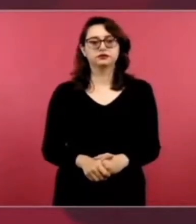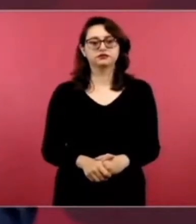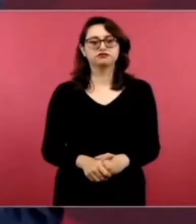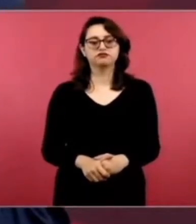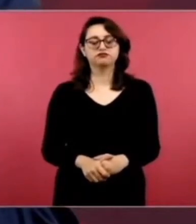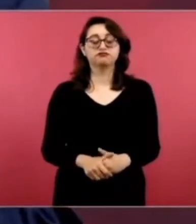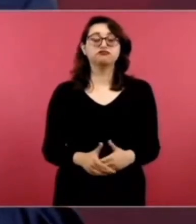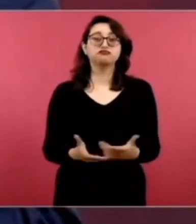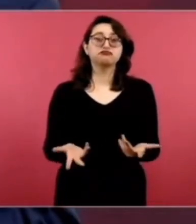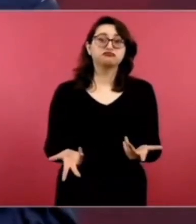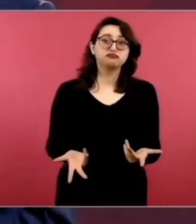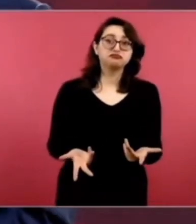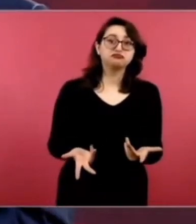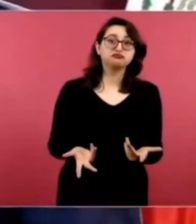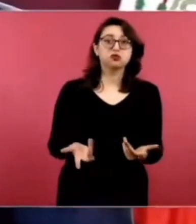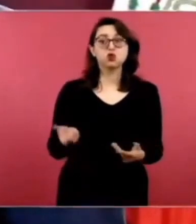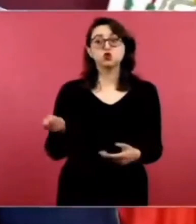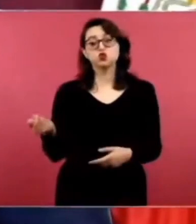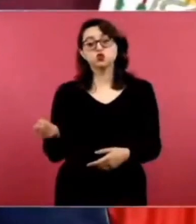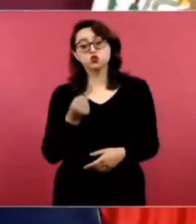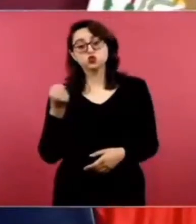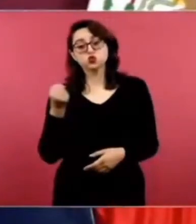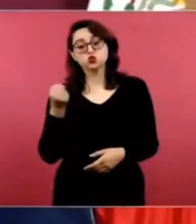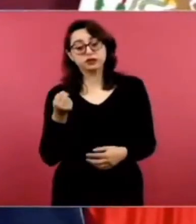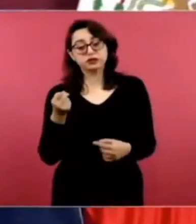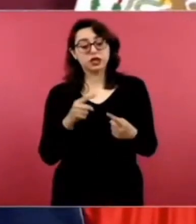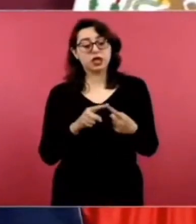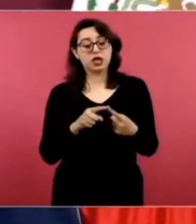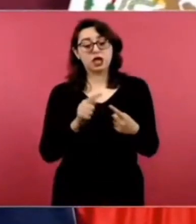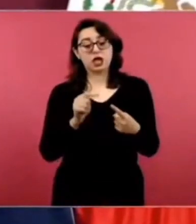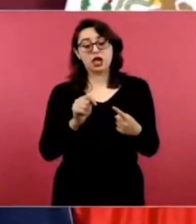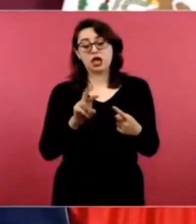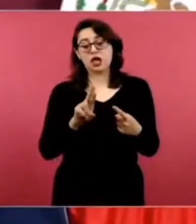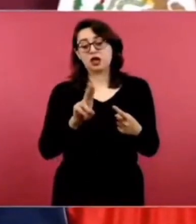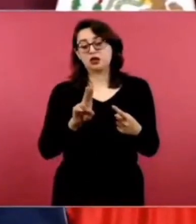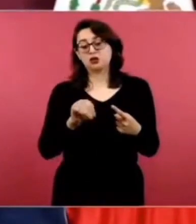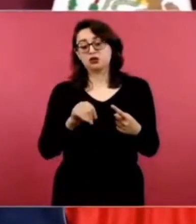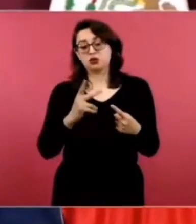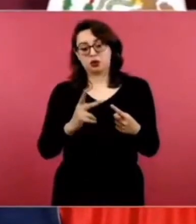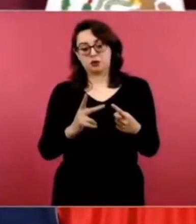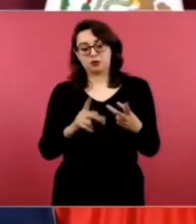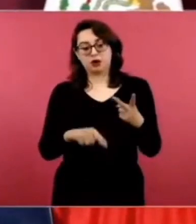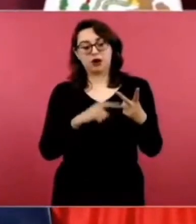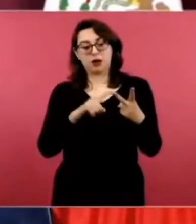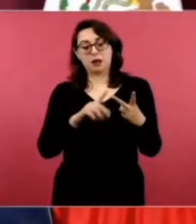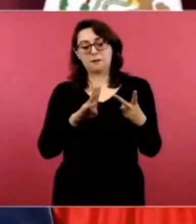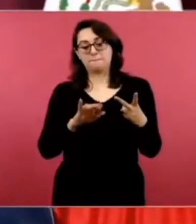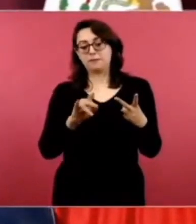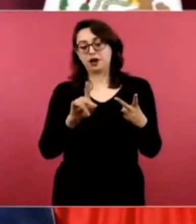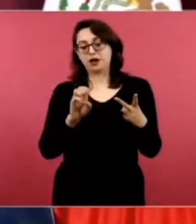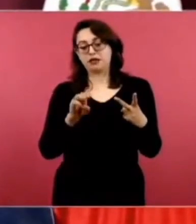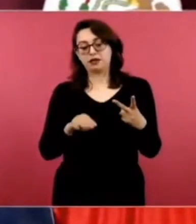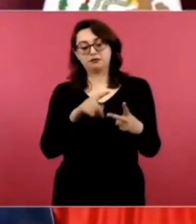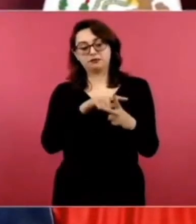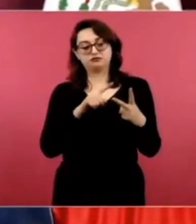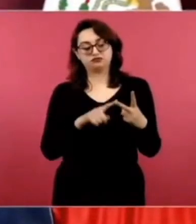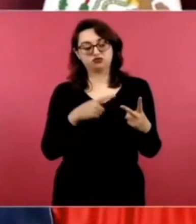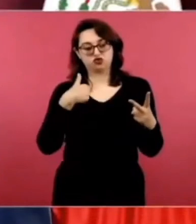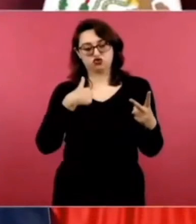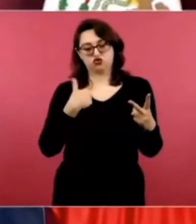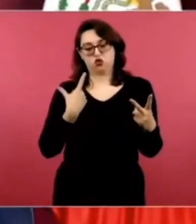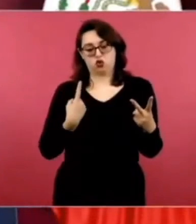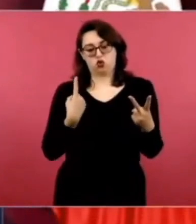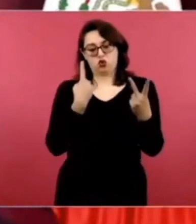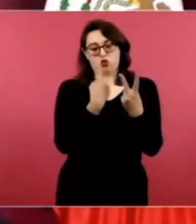la suerte de que los dos presidentes con los que hemos tratado han respetado